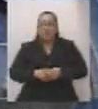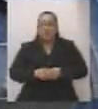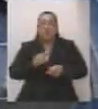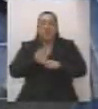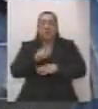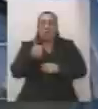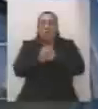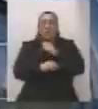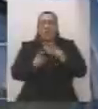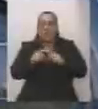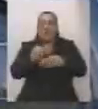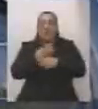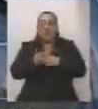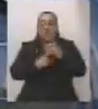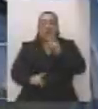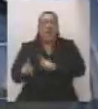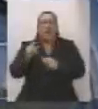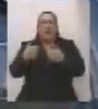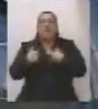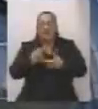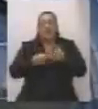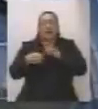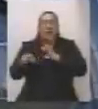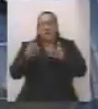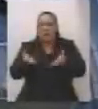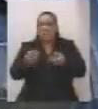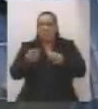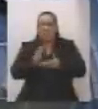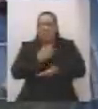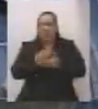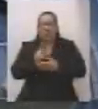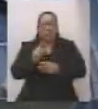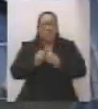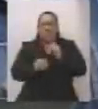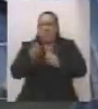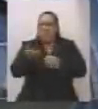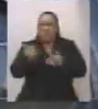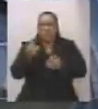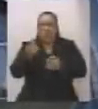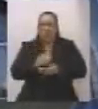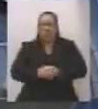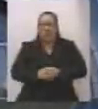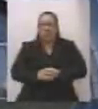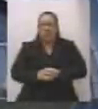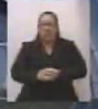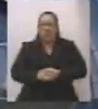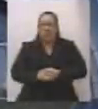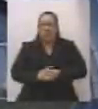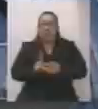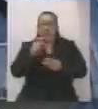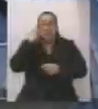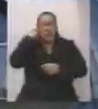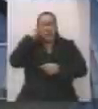gobiernos del exterior. La cuestión es que alguien tiene que hacerlo, porque el problema no se va a resolver solo. Este es un caso en el que